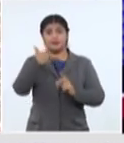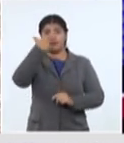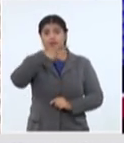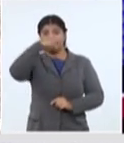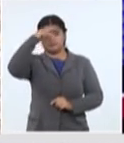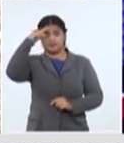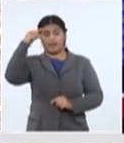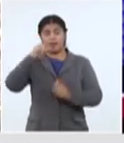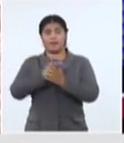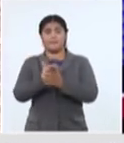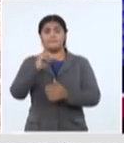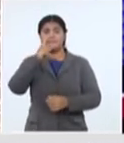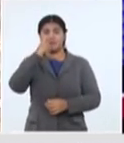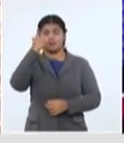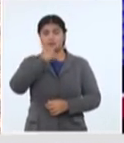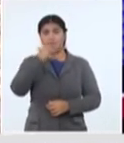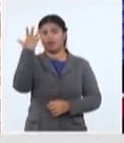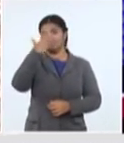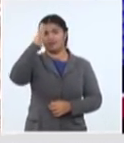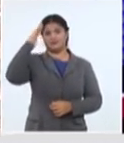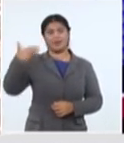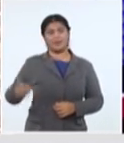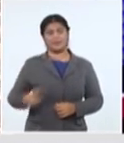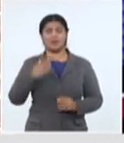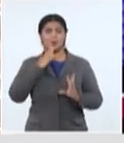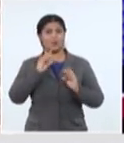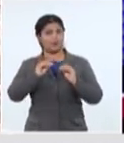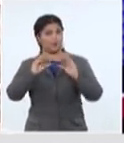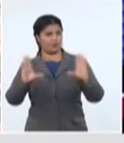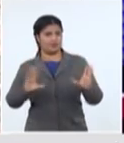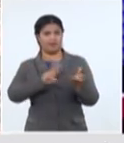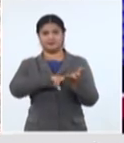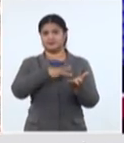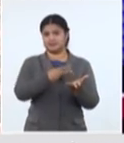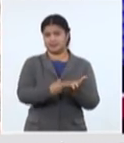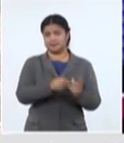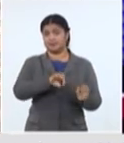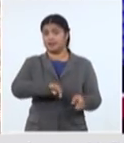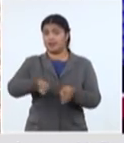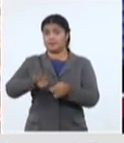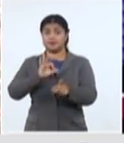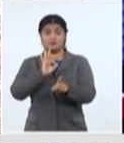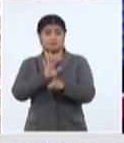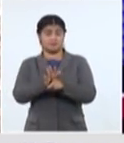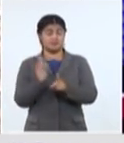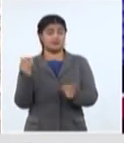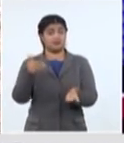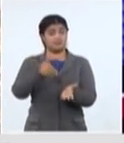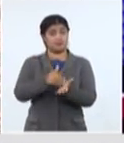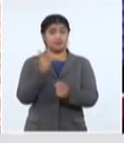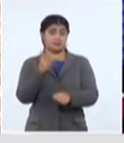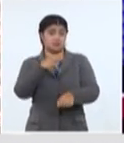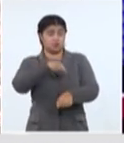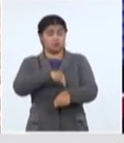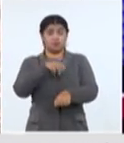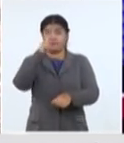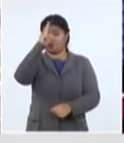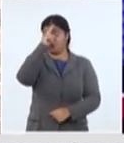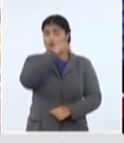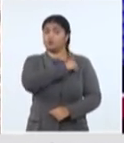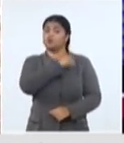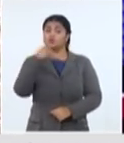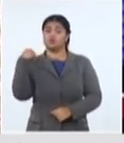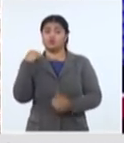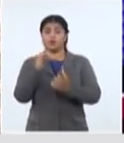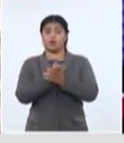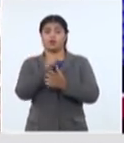los buenos días y por supuesto recibo, ya lo ha anunciado desde la presentación, a la doctora María del Carmen Yantá Abreu, miembro del Grupo